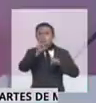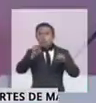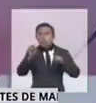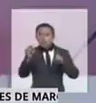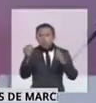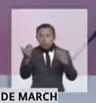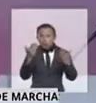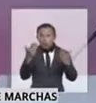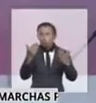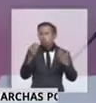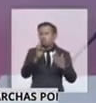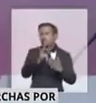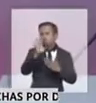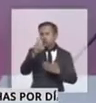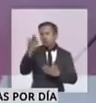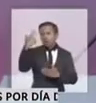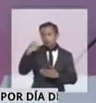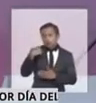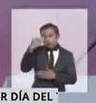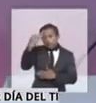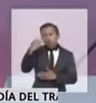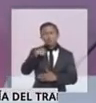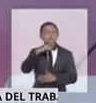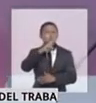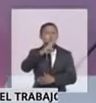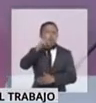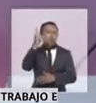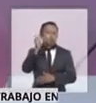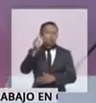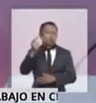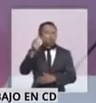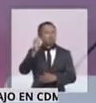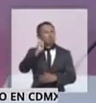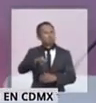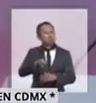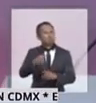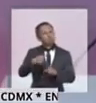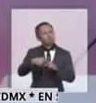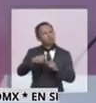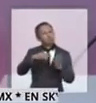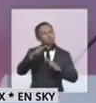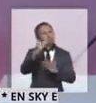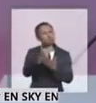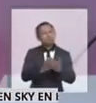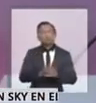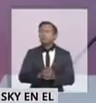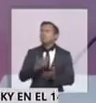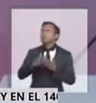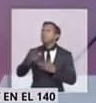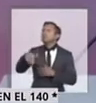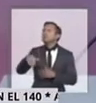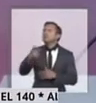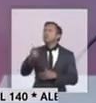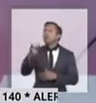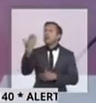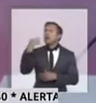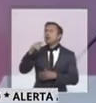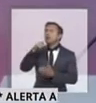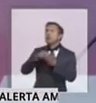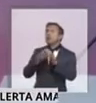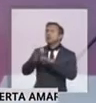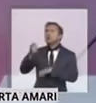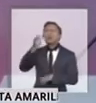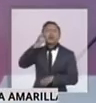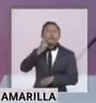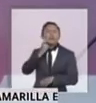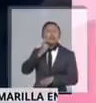no necesariamente. Puede ser que ya no hay una prensa negativa sobre Ricardo Anaya, por ejemplo. Que podría ser, yo creo,